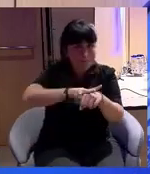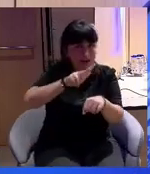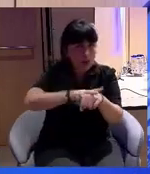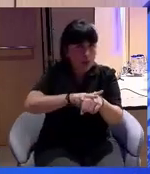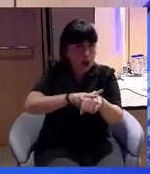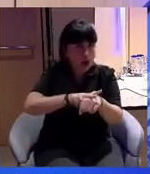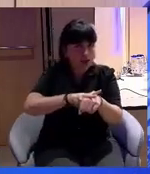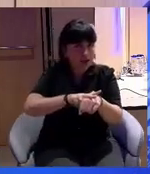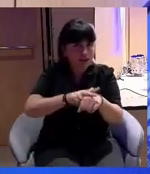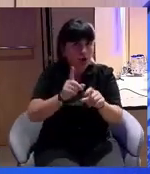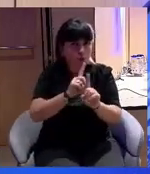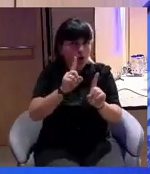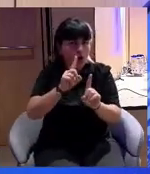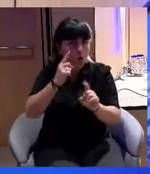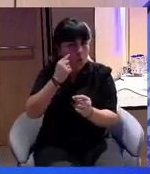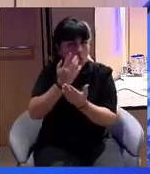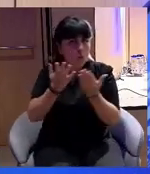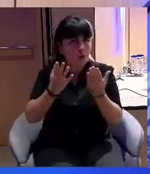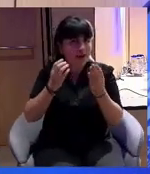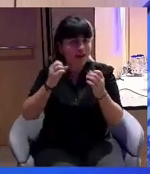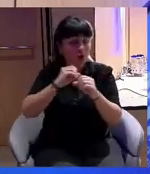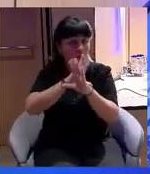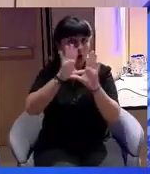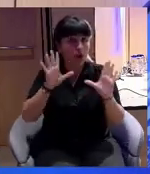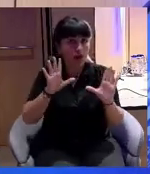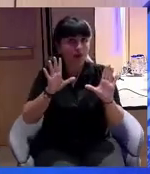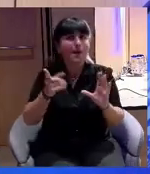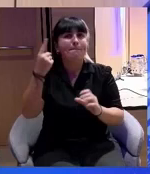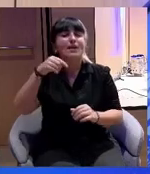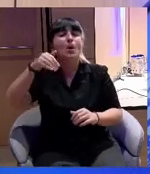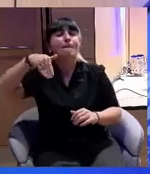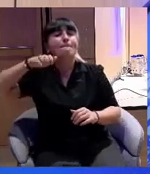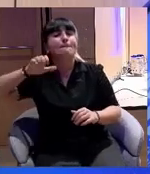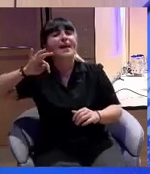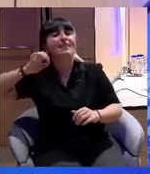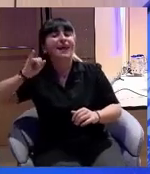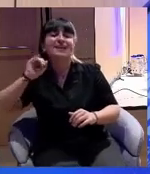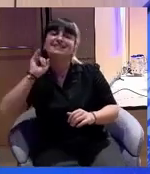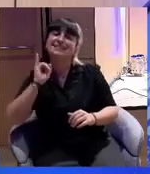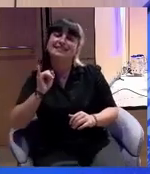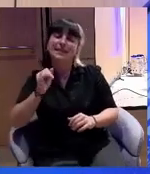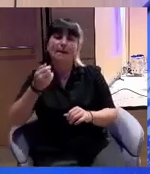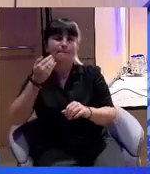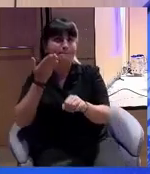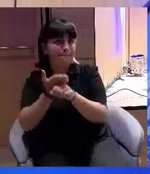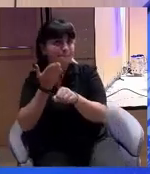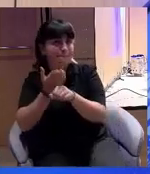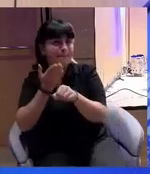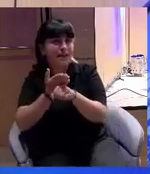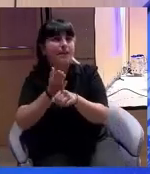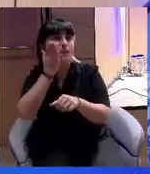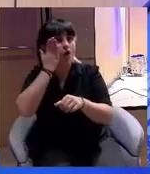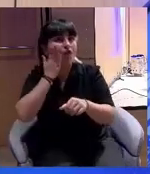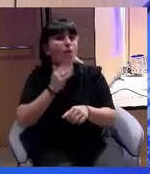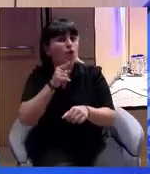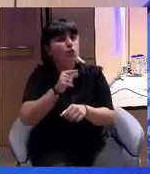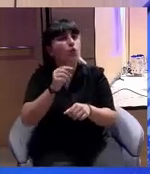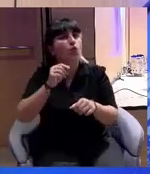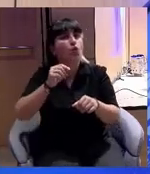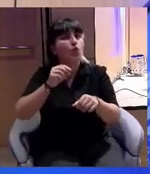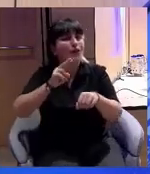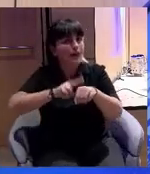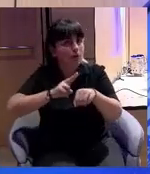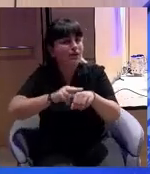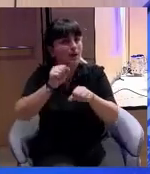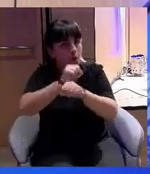Al momento de gestionar sin embargo meta sí le pide declaración de responsabilidad y en las declaraciones de responsabilidad a veces aparecen empresas a